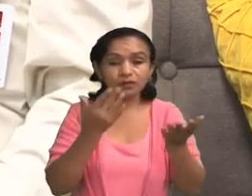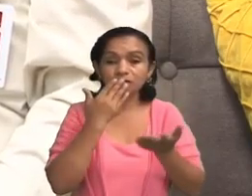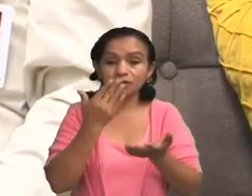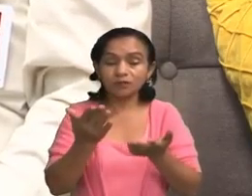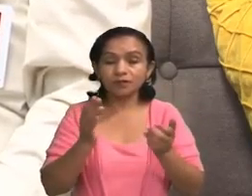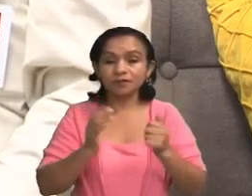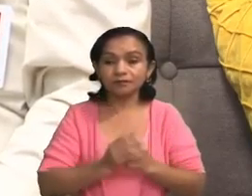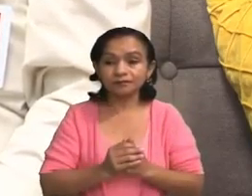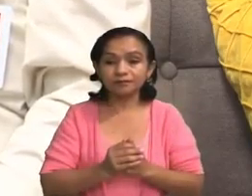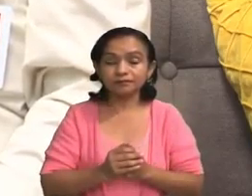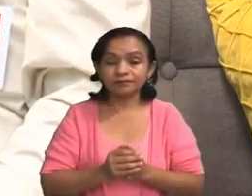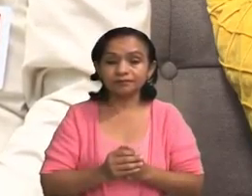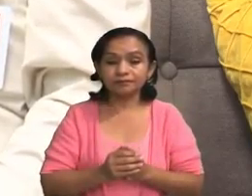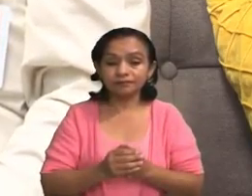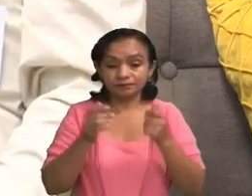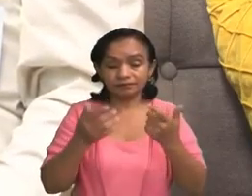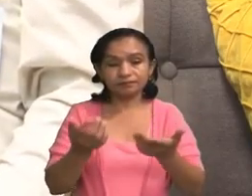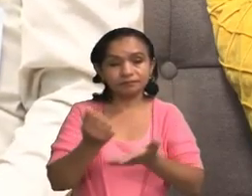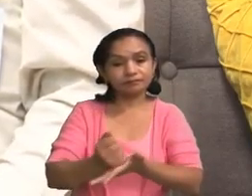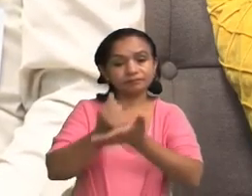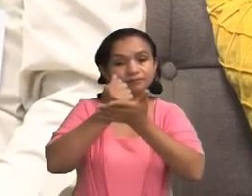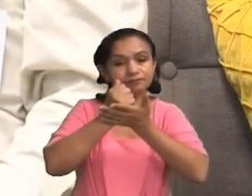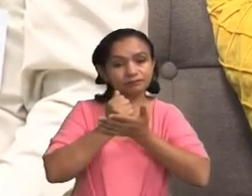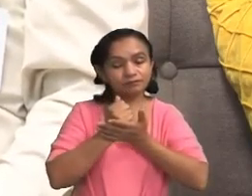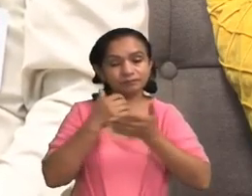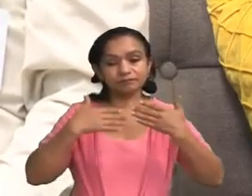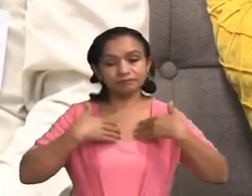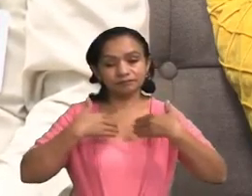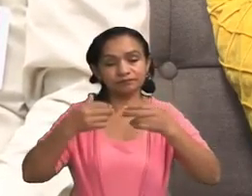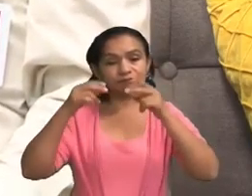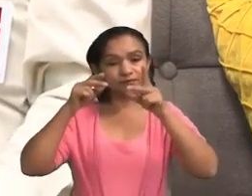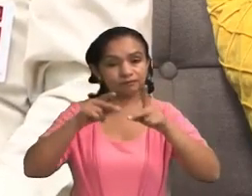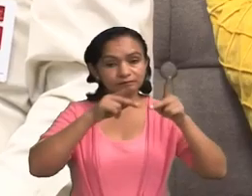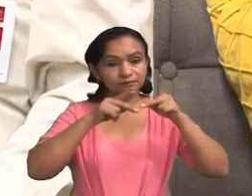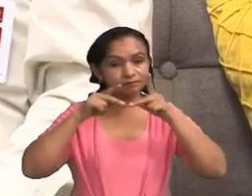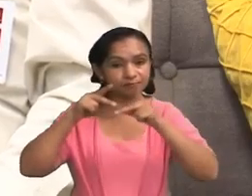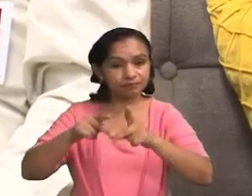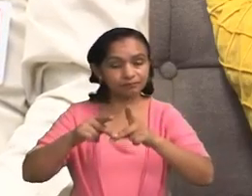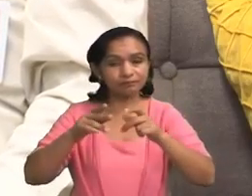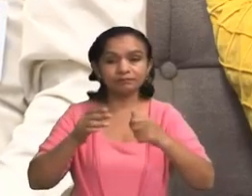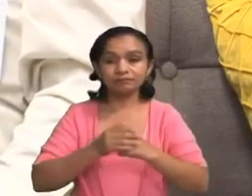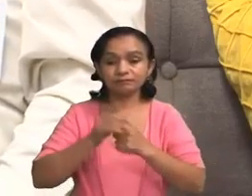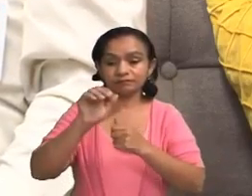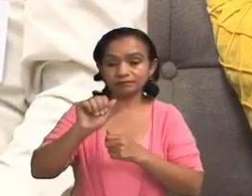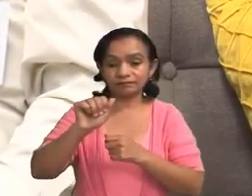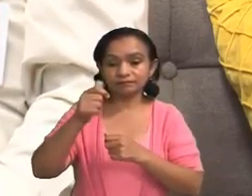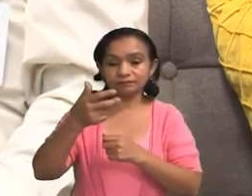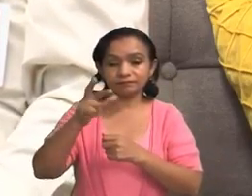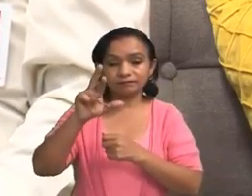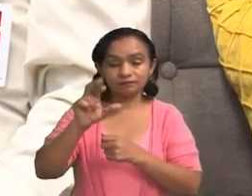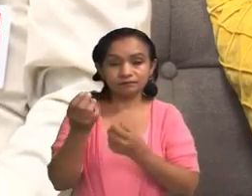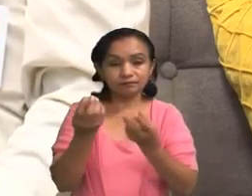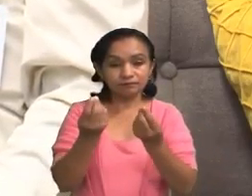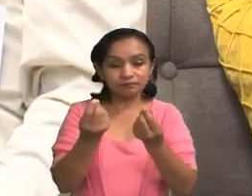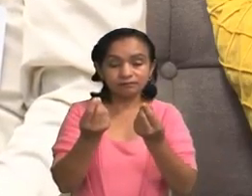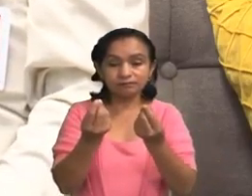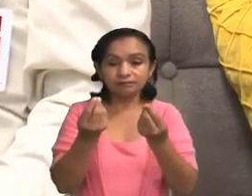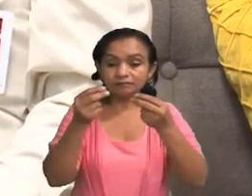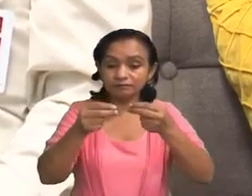un producto que benéfico pues para la salud humana. La agroecología busca en función